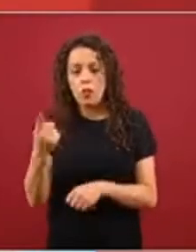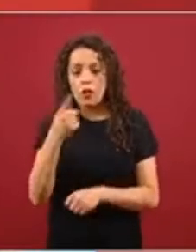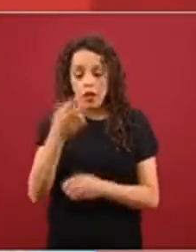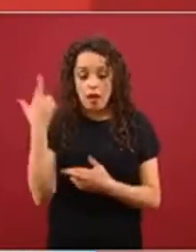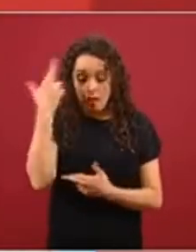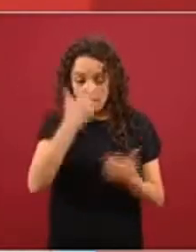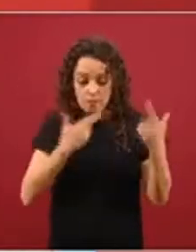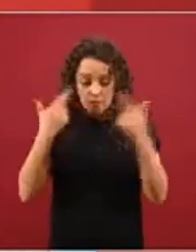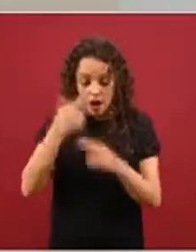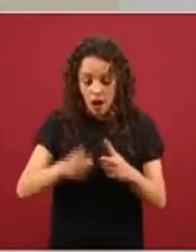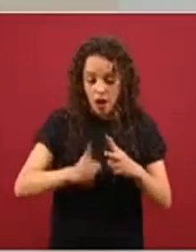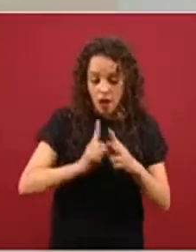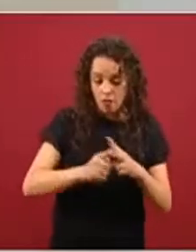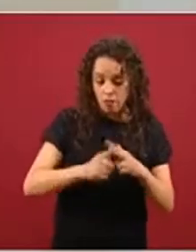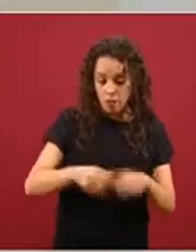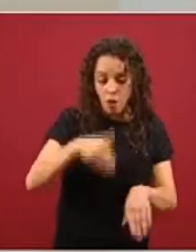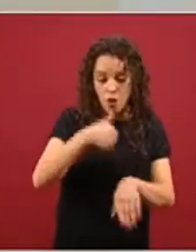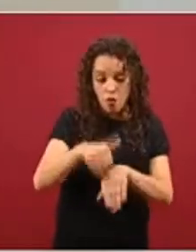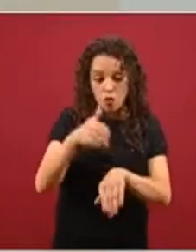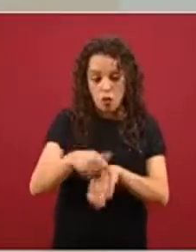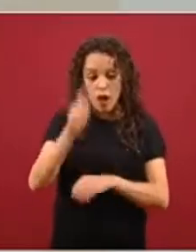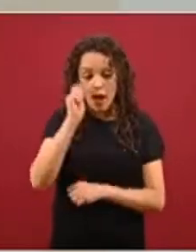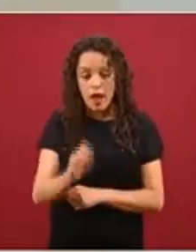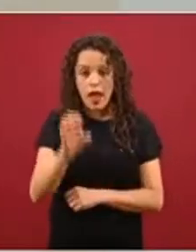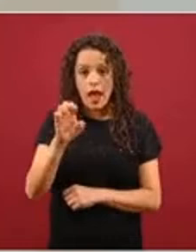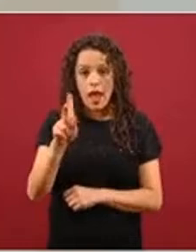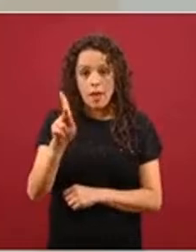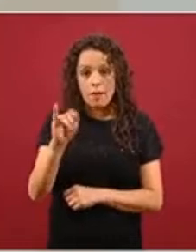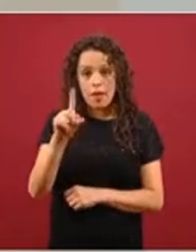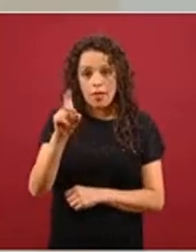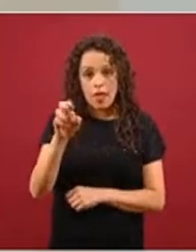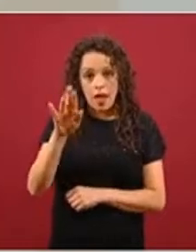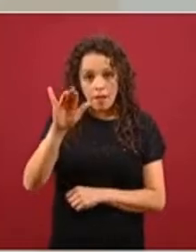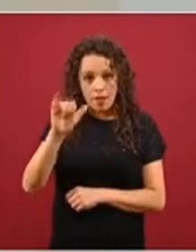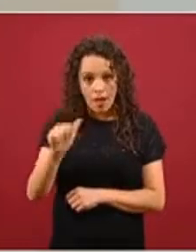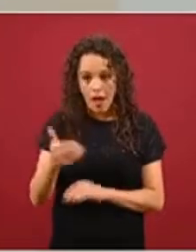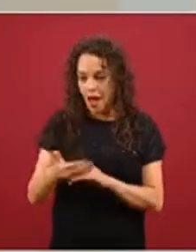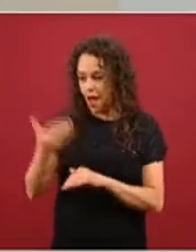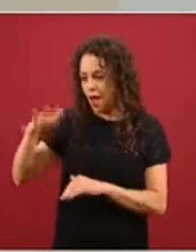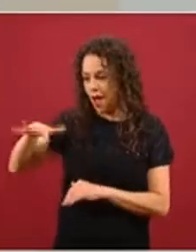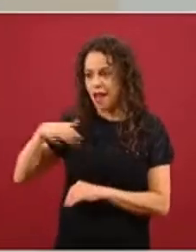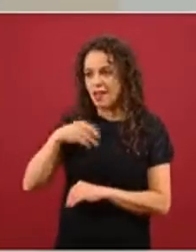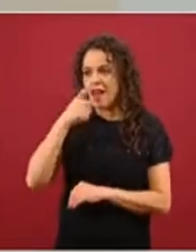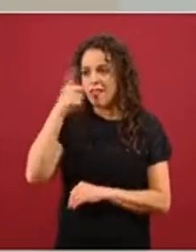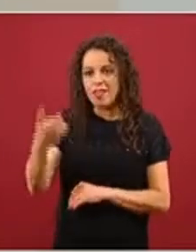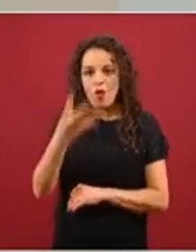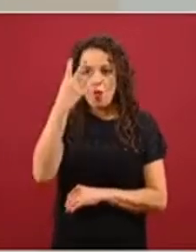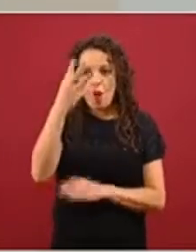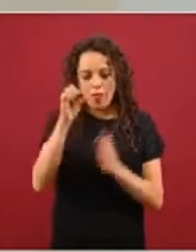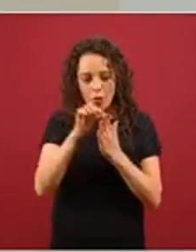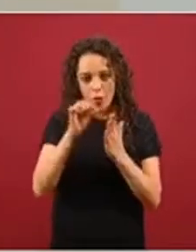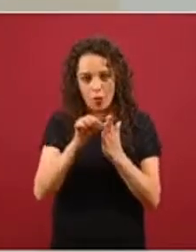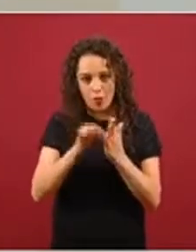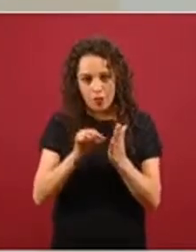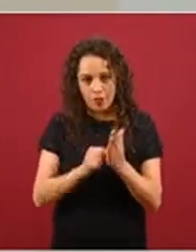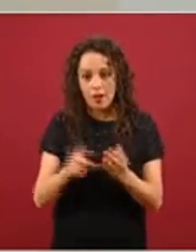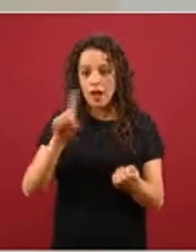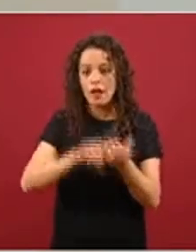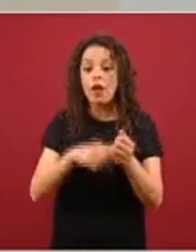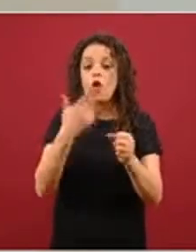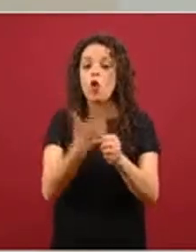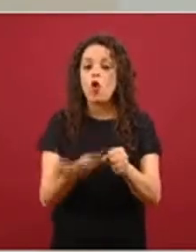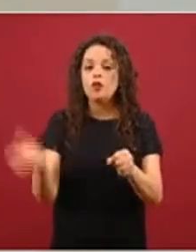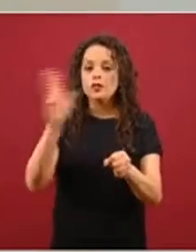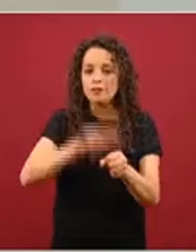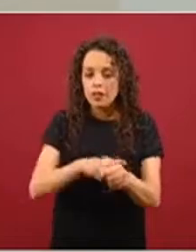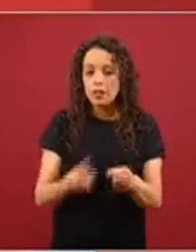análisis numérico de la epidemia en los 4 indicadores ya comentados anteriormente: tendencia de hospitalización, tendencia de